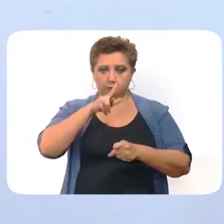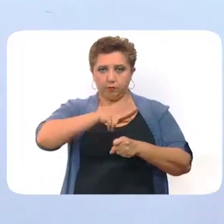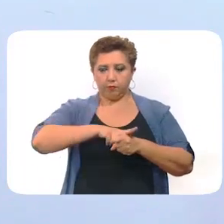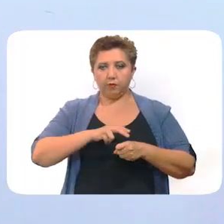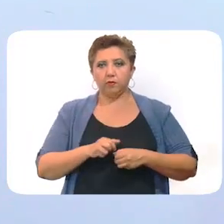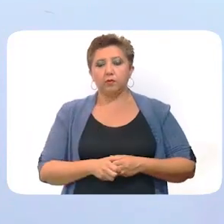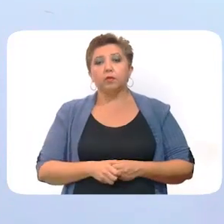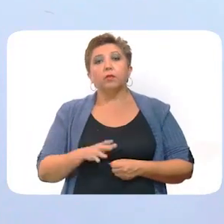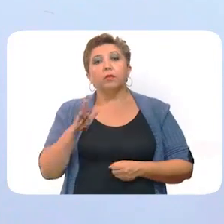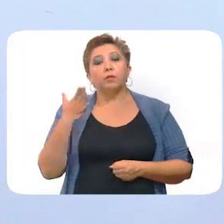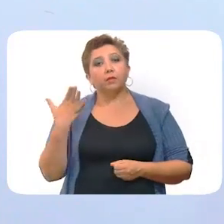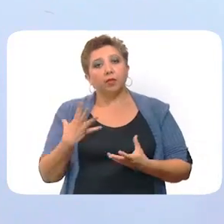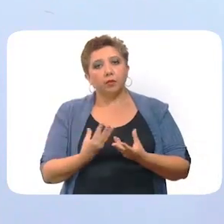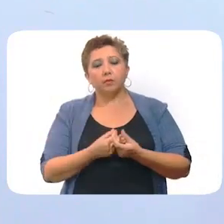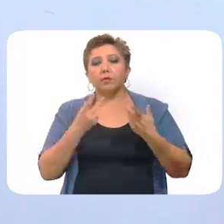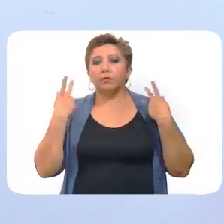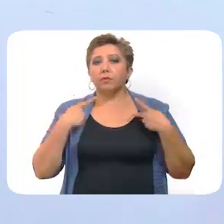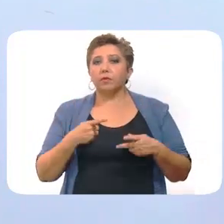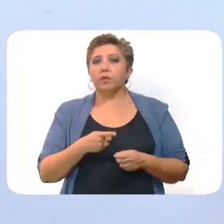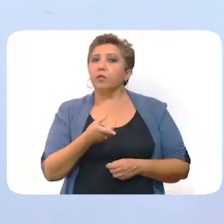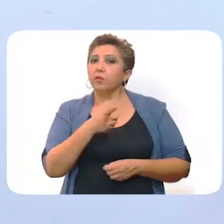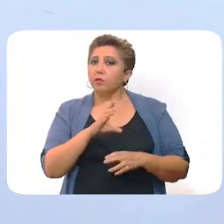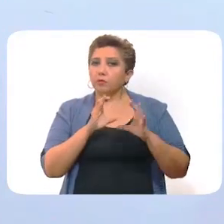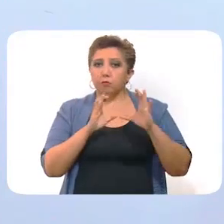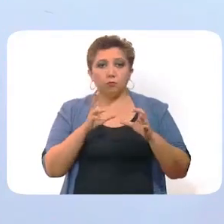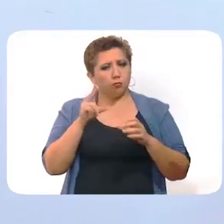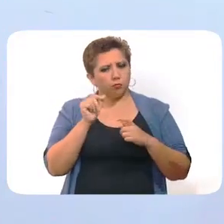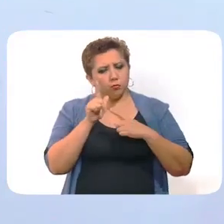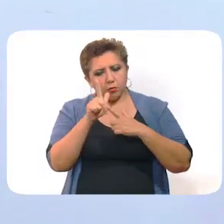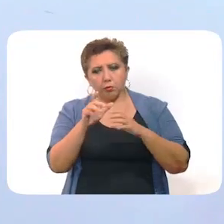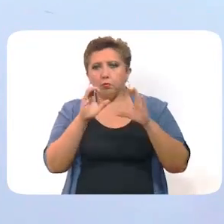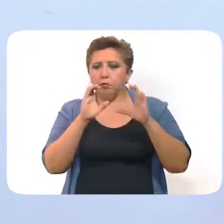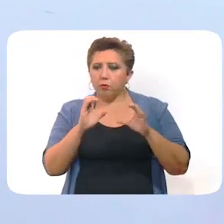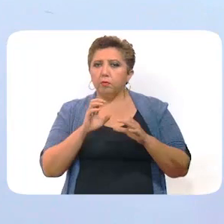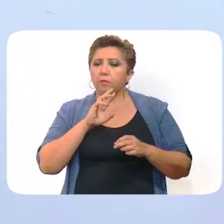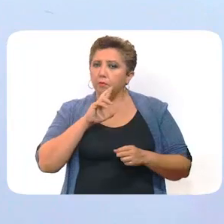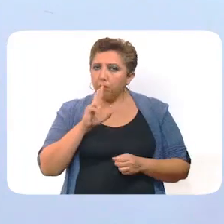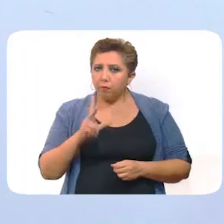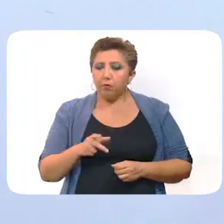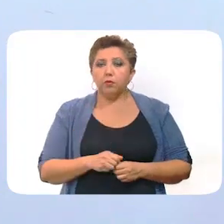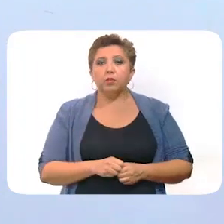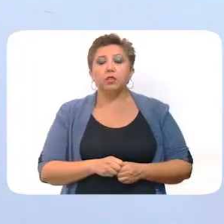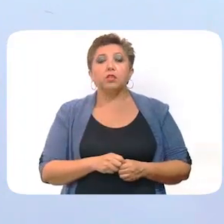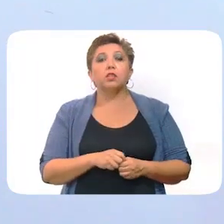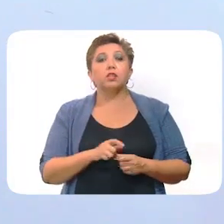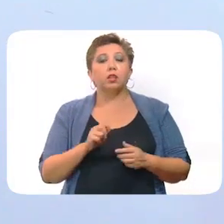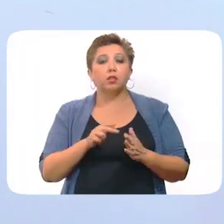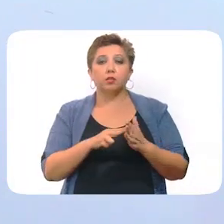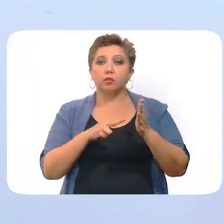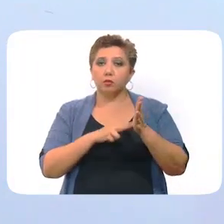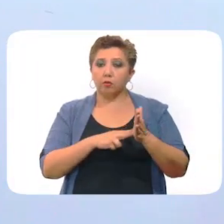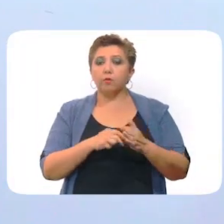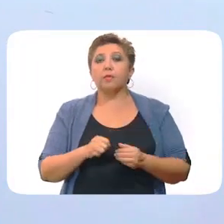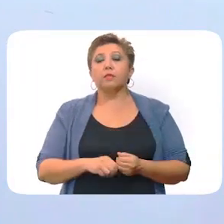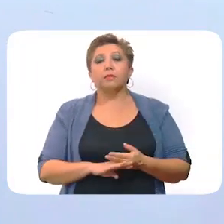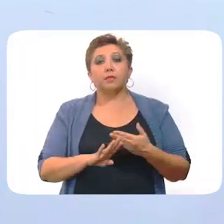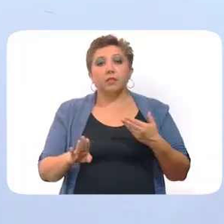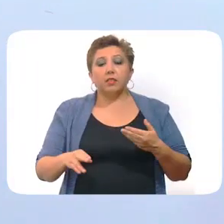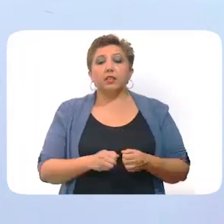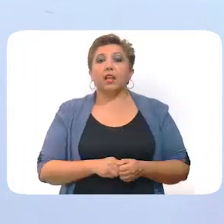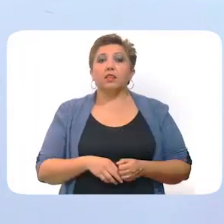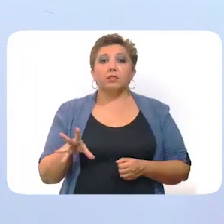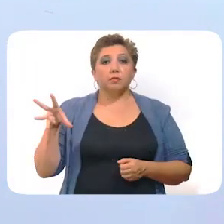hospitalarios, por lo que pedimos a la población no bajar la guardia y continuar actuando con responsabilidad y siguiendo las medidas sanitarias para